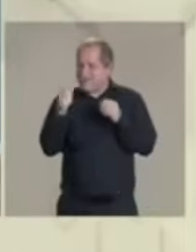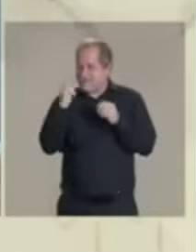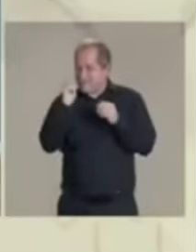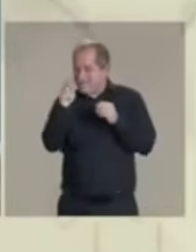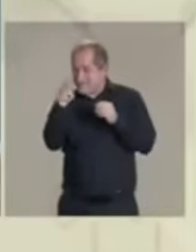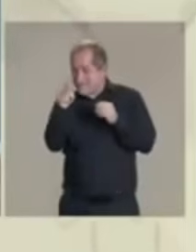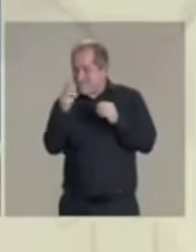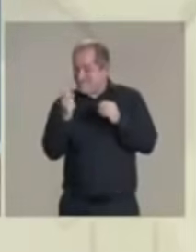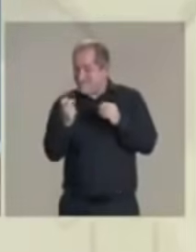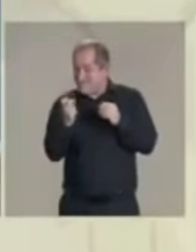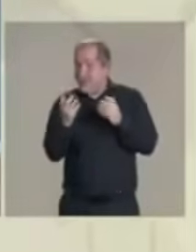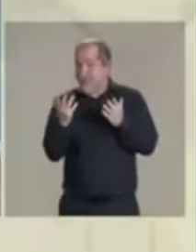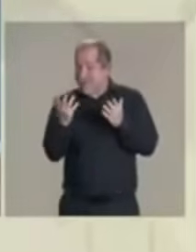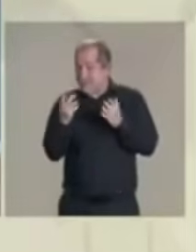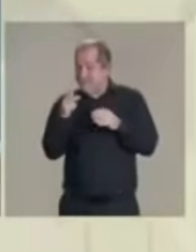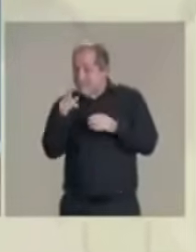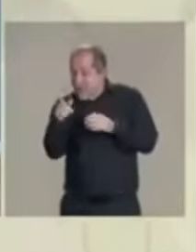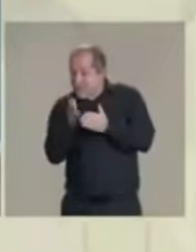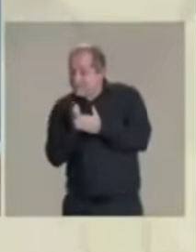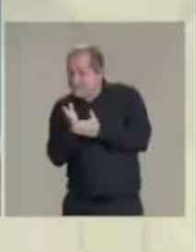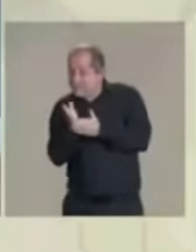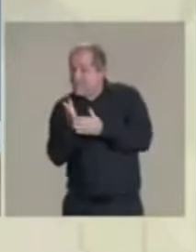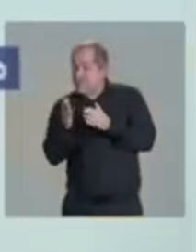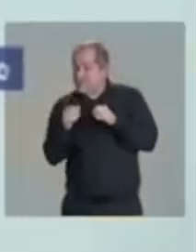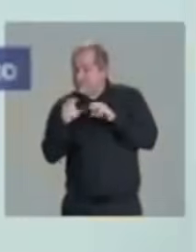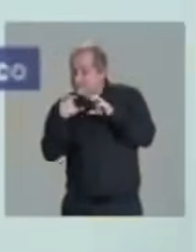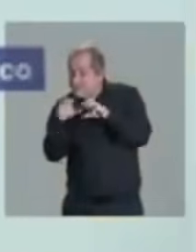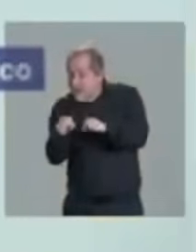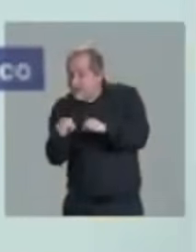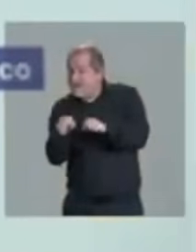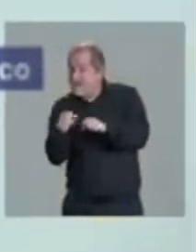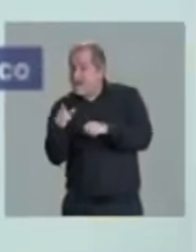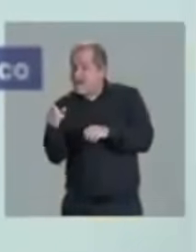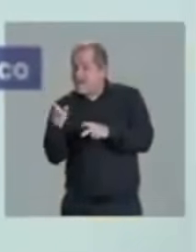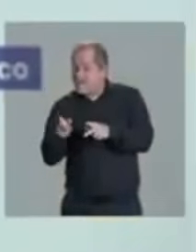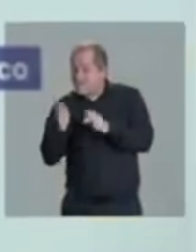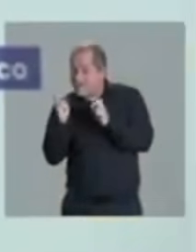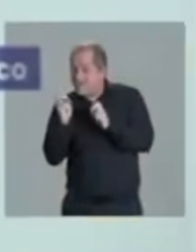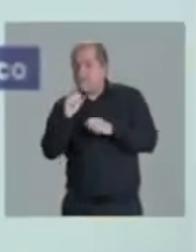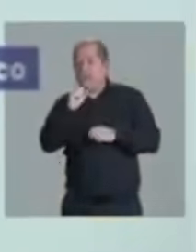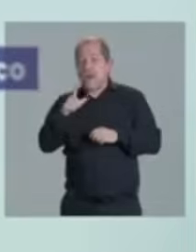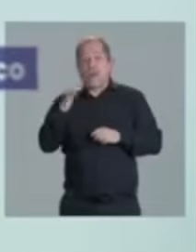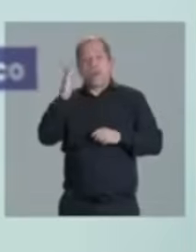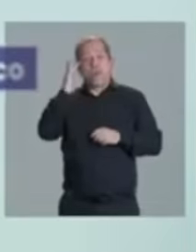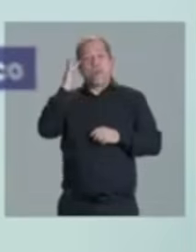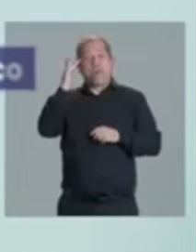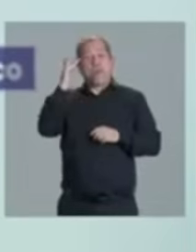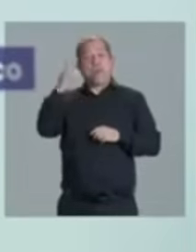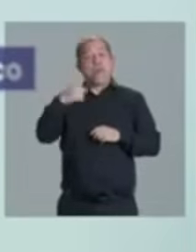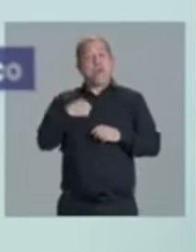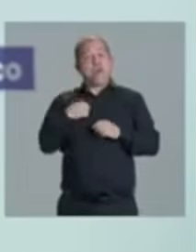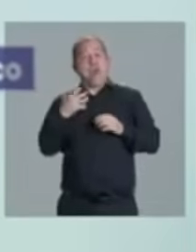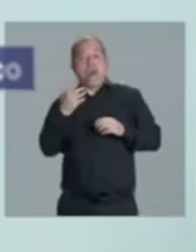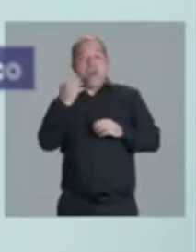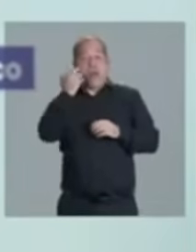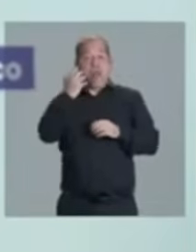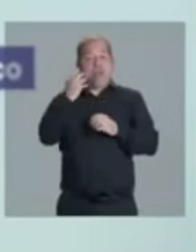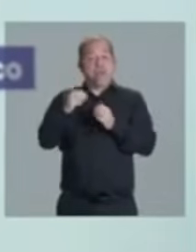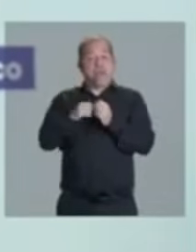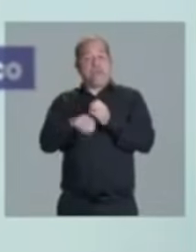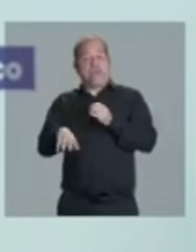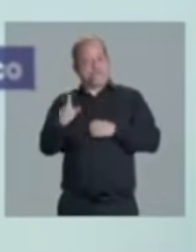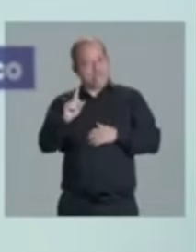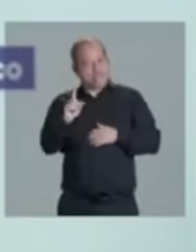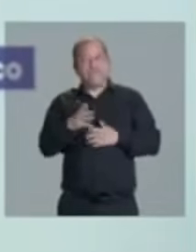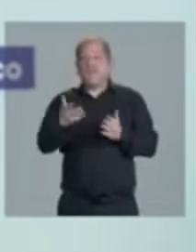escondió. Candidato Jorge Maynes. Sí, no solamente Fox le robó al sur del país con ese programa de Marcha hacia el Sur 200 millones